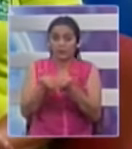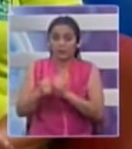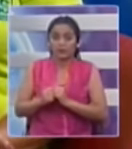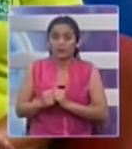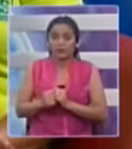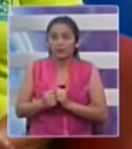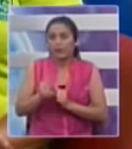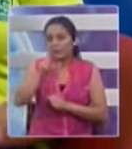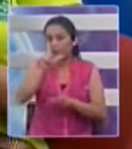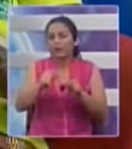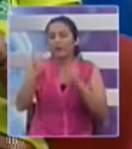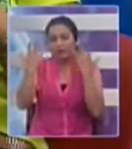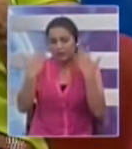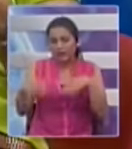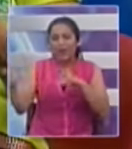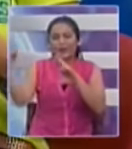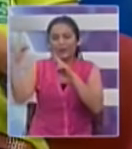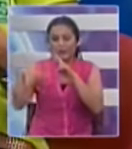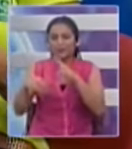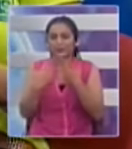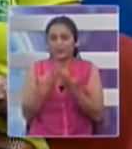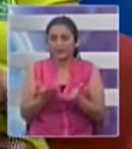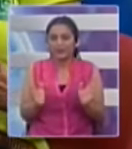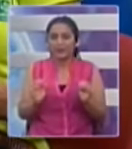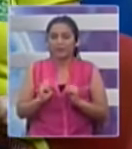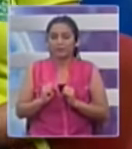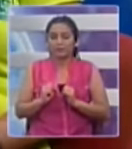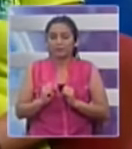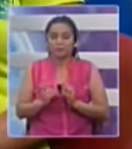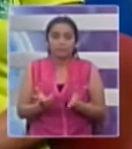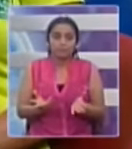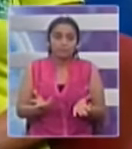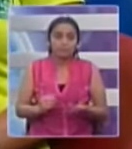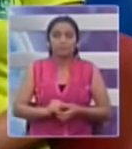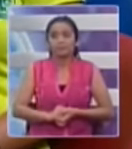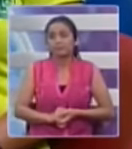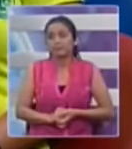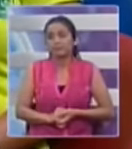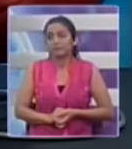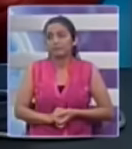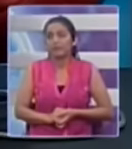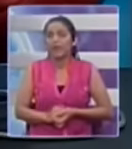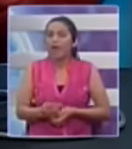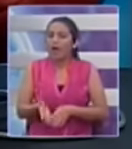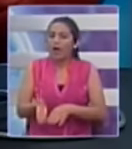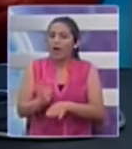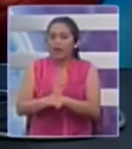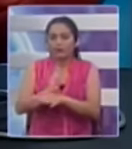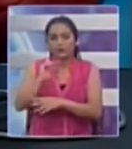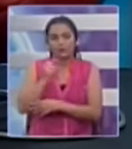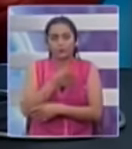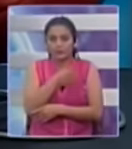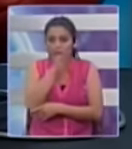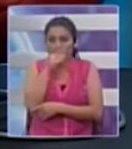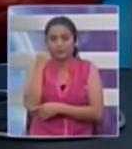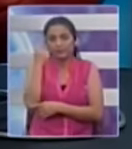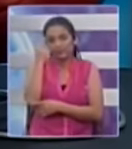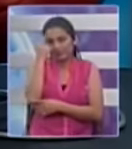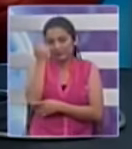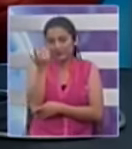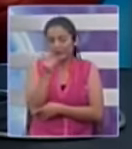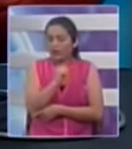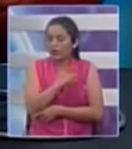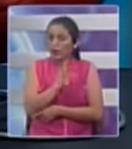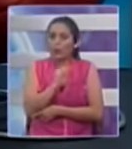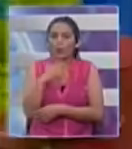identidad de profundidad de conocimiento de la gente por la Revolución Ciudadana y por Rafael Correa. Eso sí, debemos